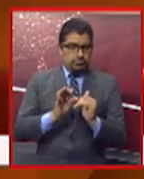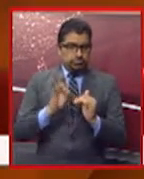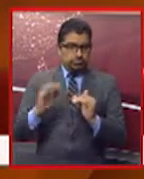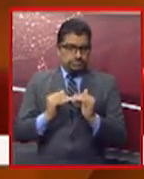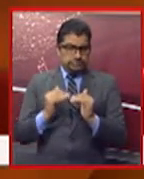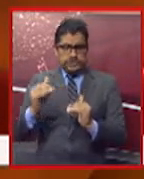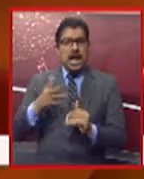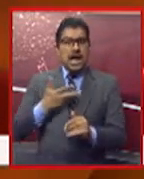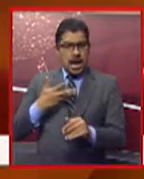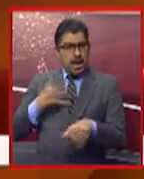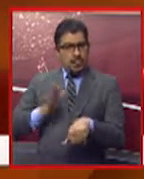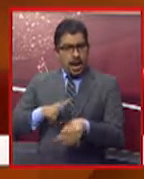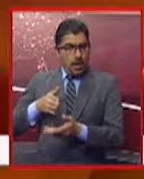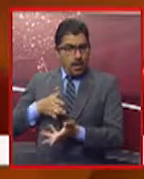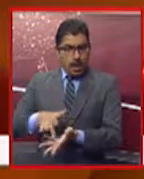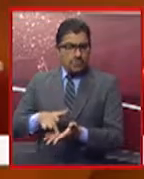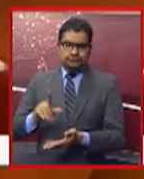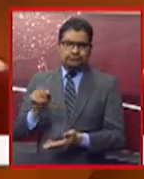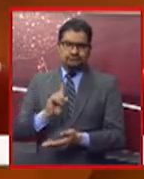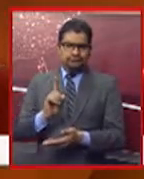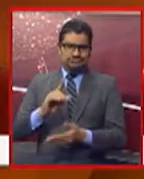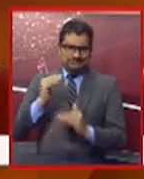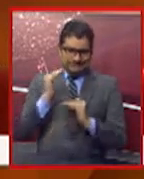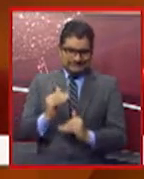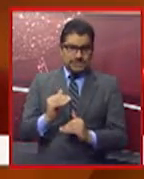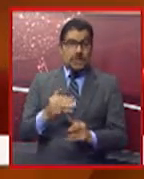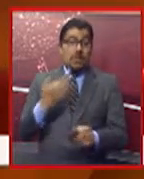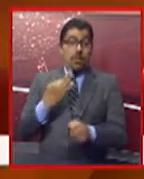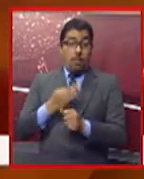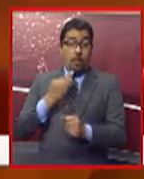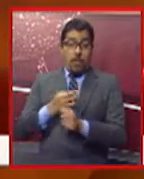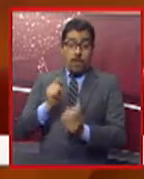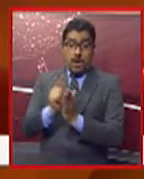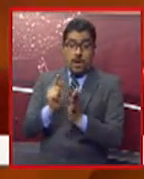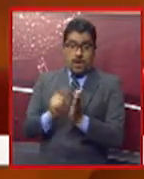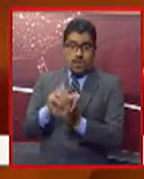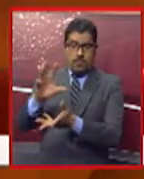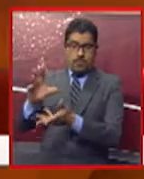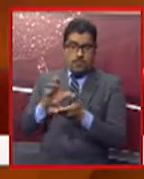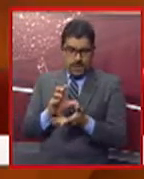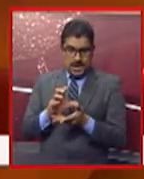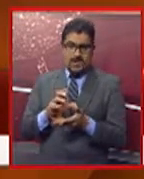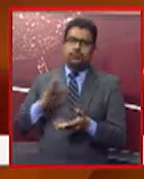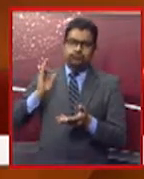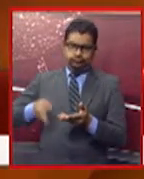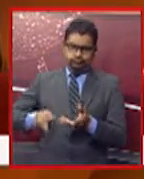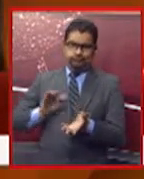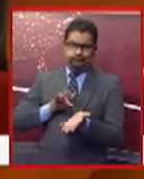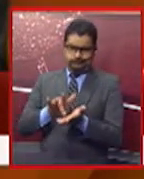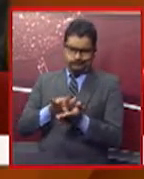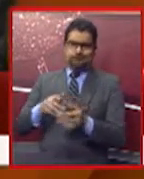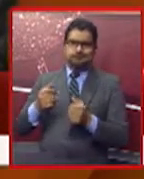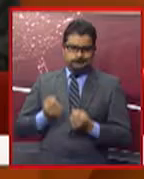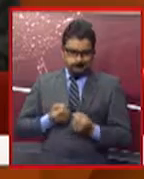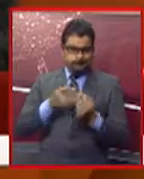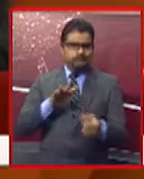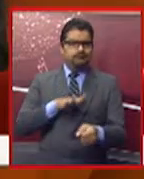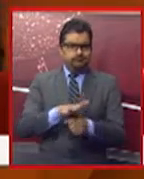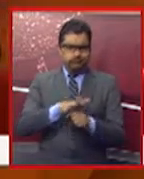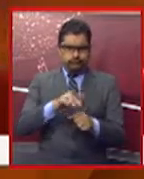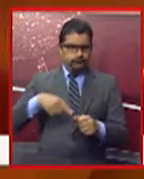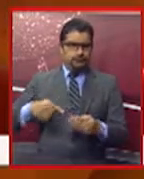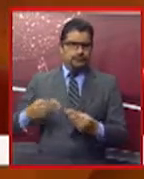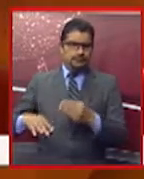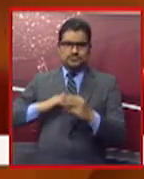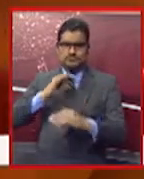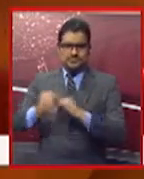existentes. Con la aprobación de este paquete fiscal se le otorga certidumbre a los mercados